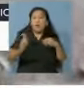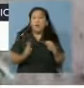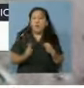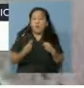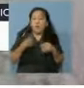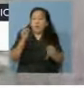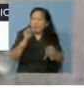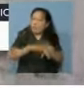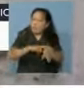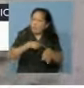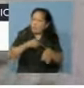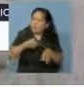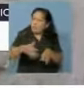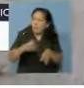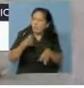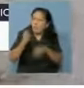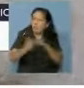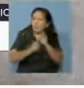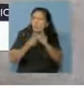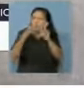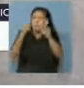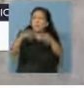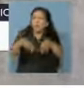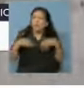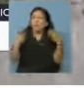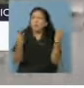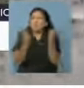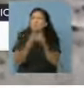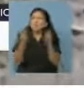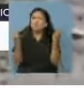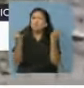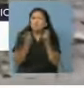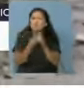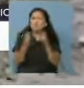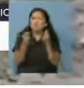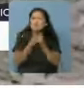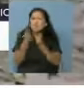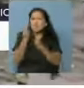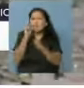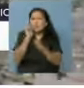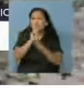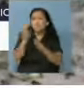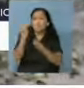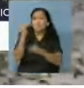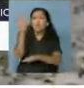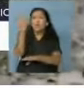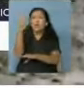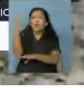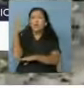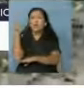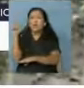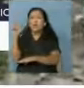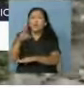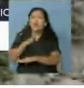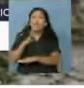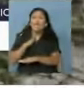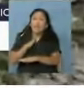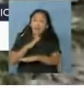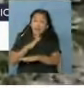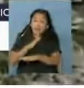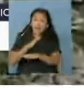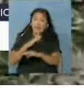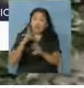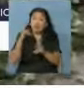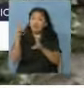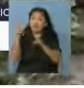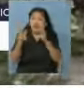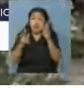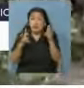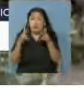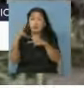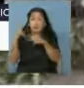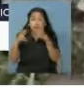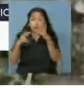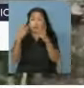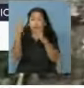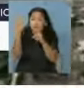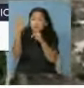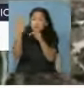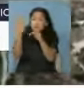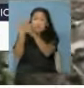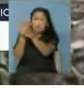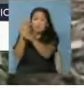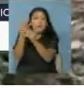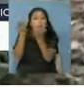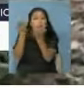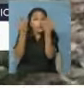que esto va a demorar, no? Porque hasta ahora hay muchos árboles todavía que no han sido podados y eso, No, ¿no? sí, eso, la verdad que bueno, yo